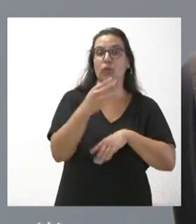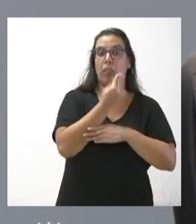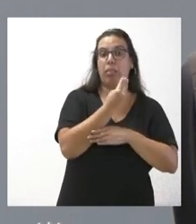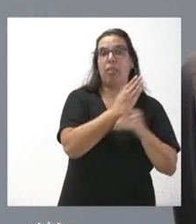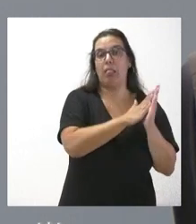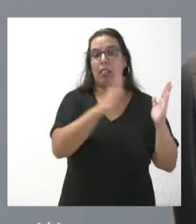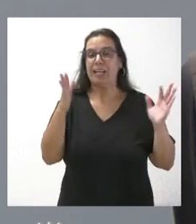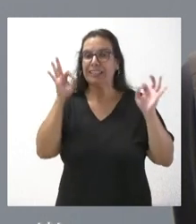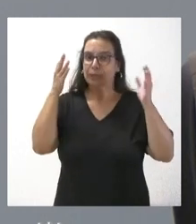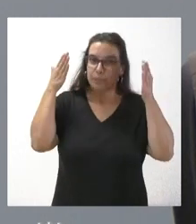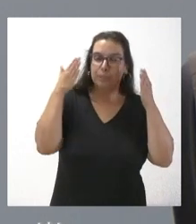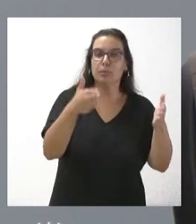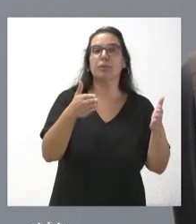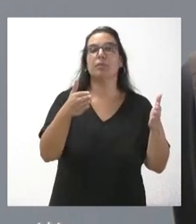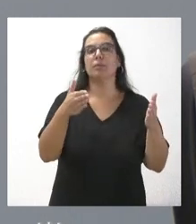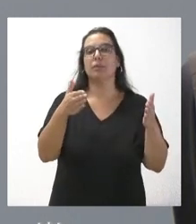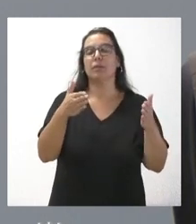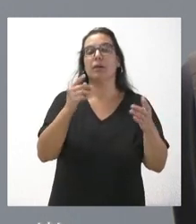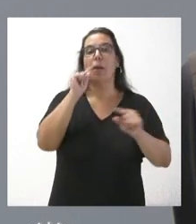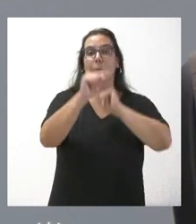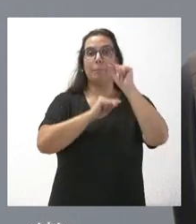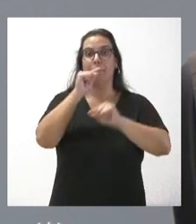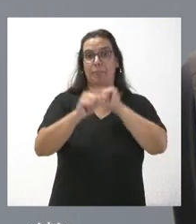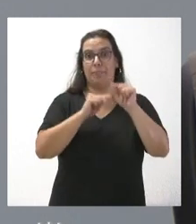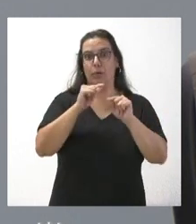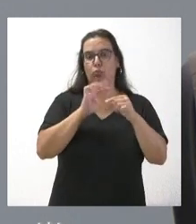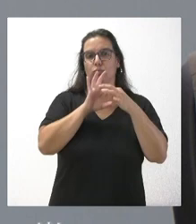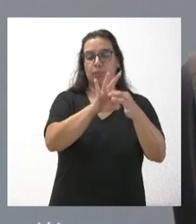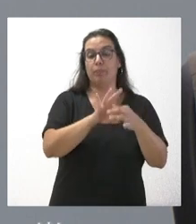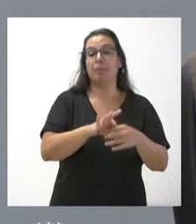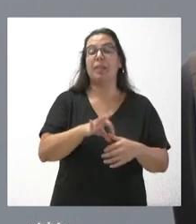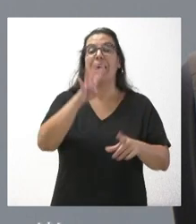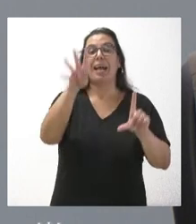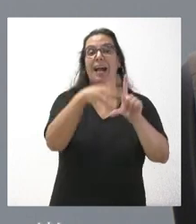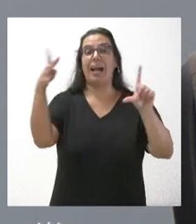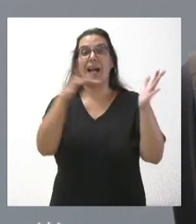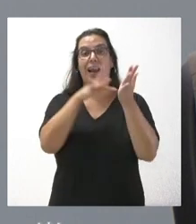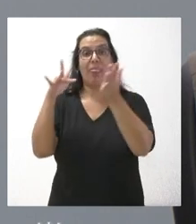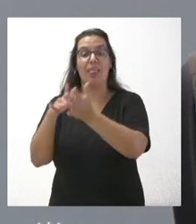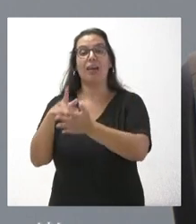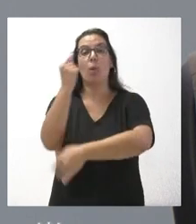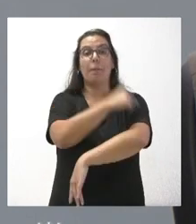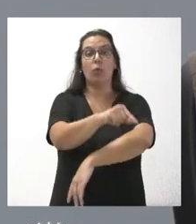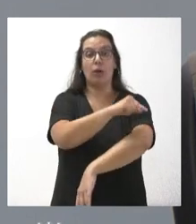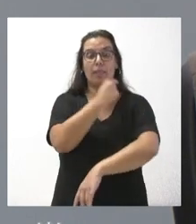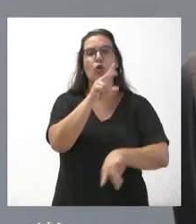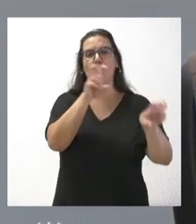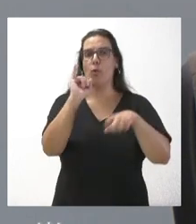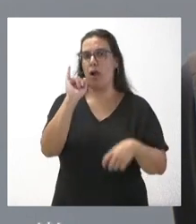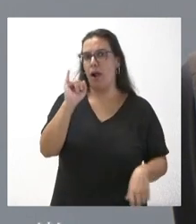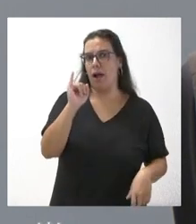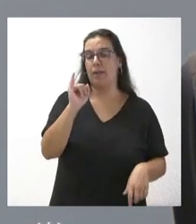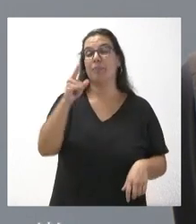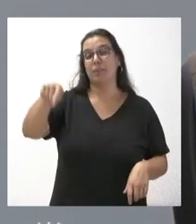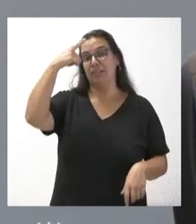forma más directa hacia el virus. El vigente calendario de vacunaciones incorpora un conjunto de novedades con una inversión, como